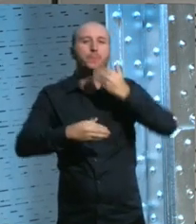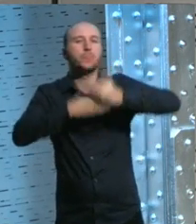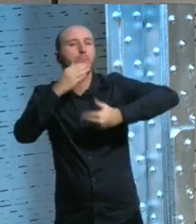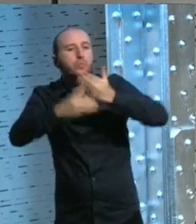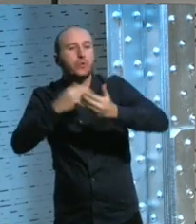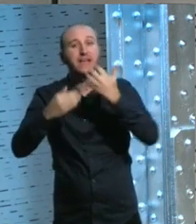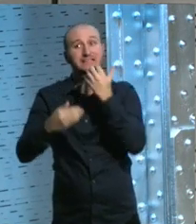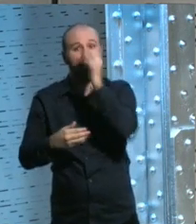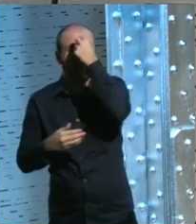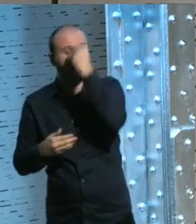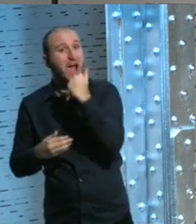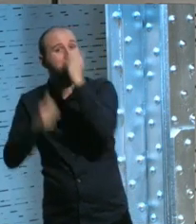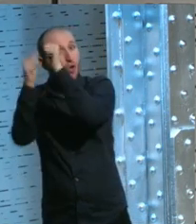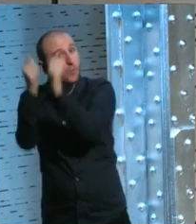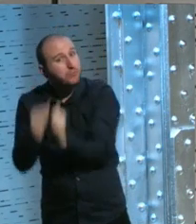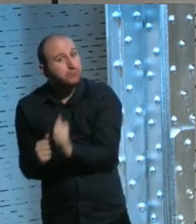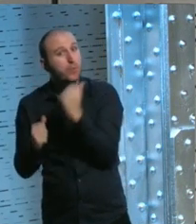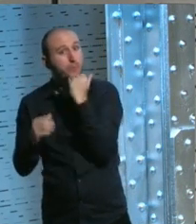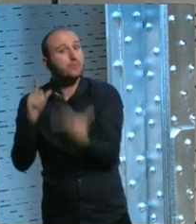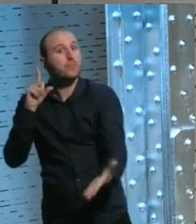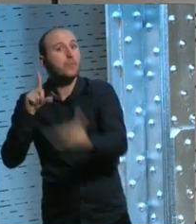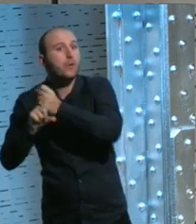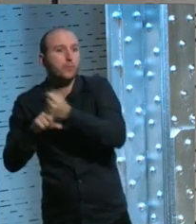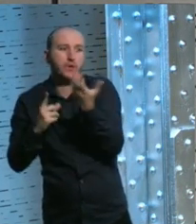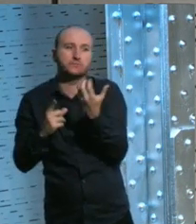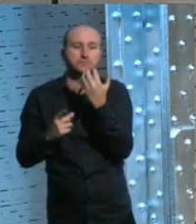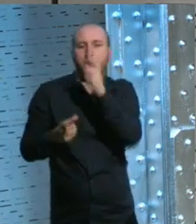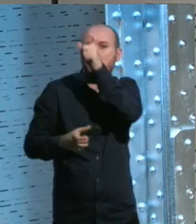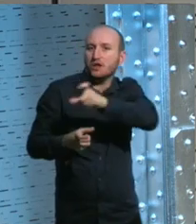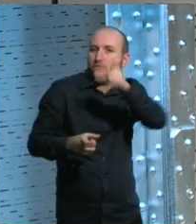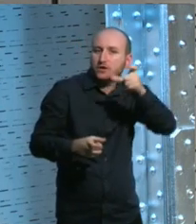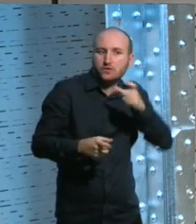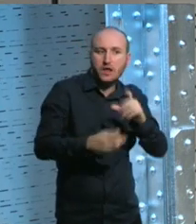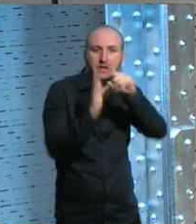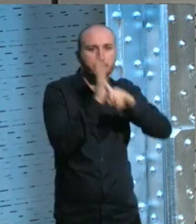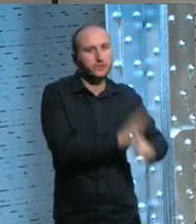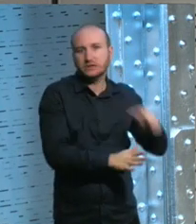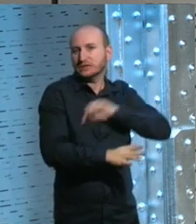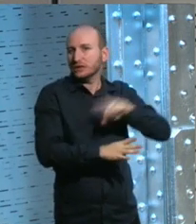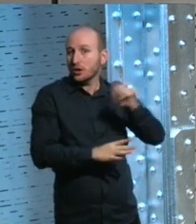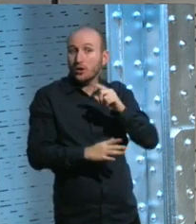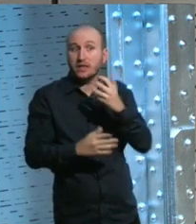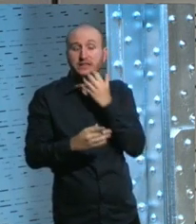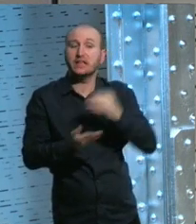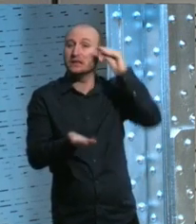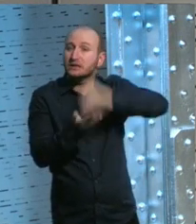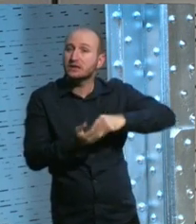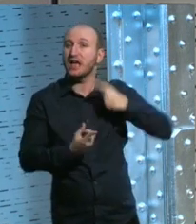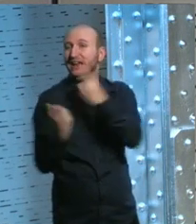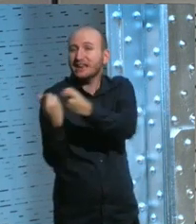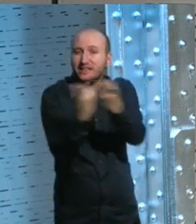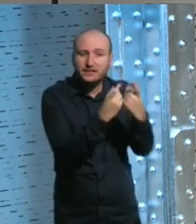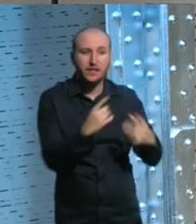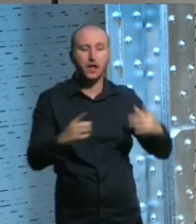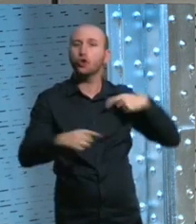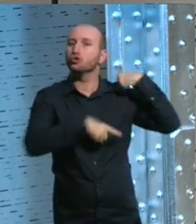la India, no a la Silicon Valley, de hacer que la gente se encuentre, y cada vez que ellos tienen una necesidad, los habla por teléfono todos